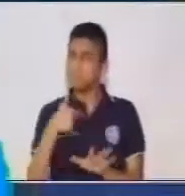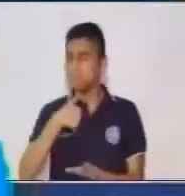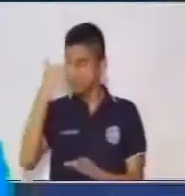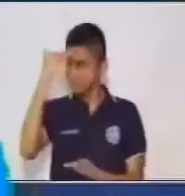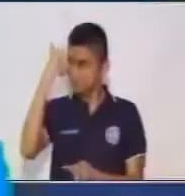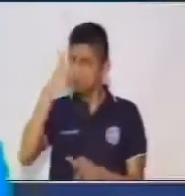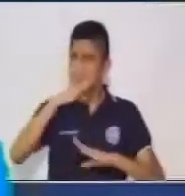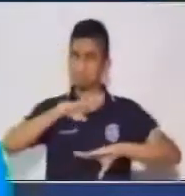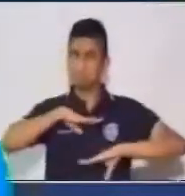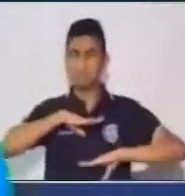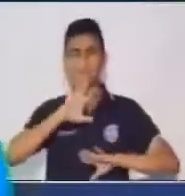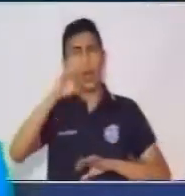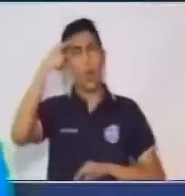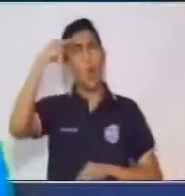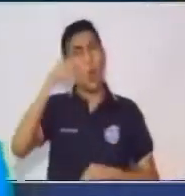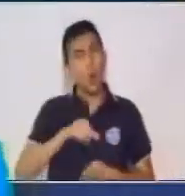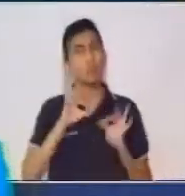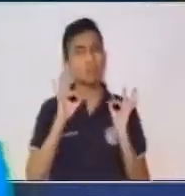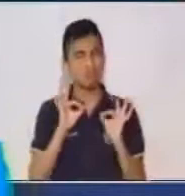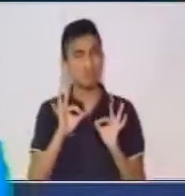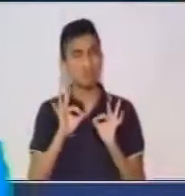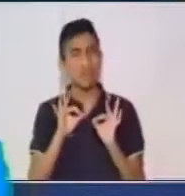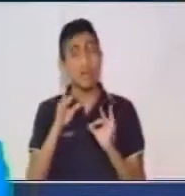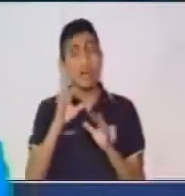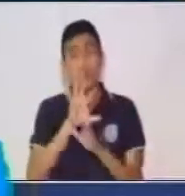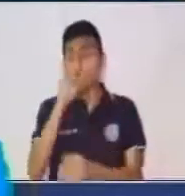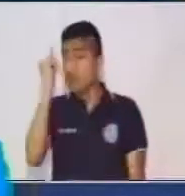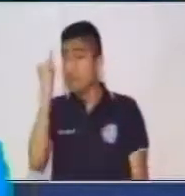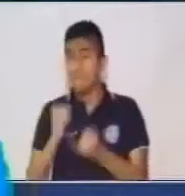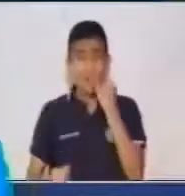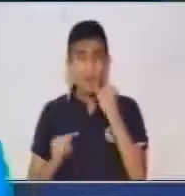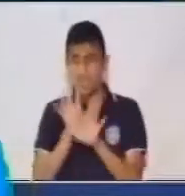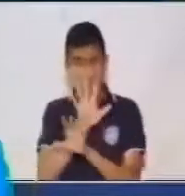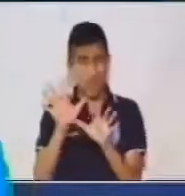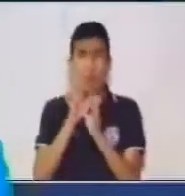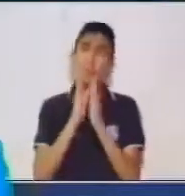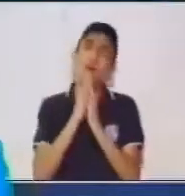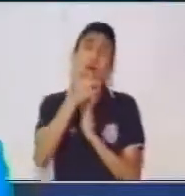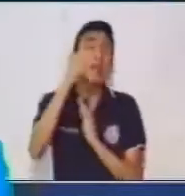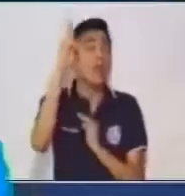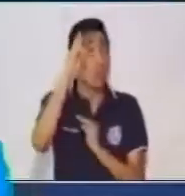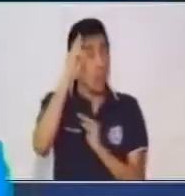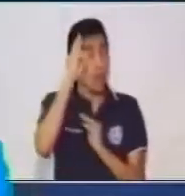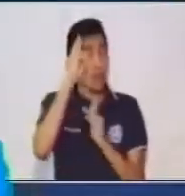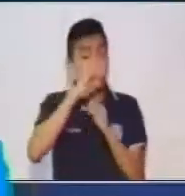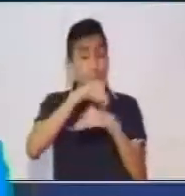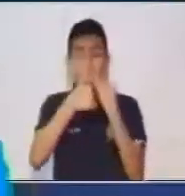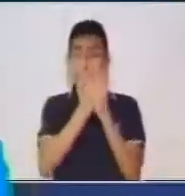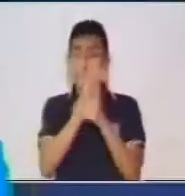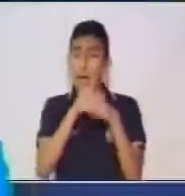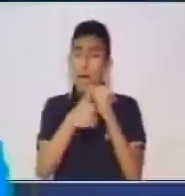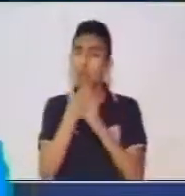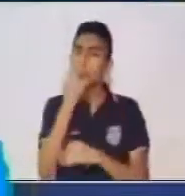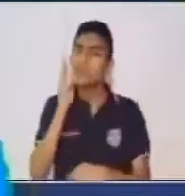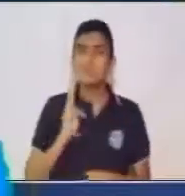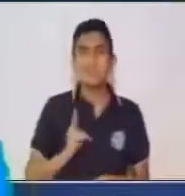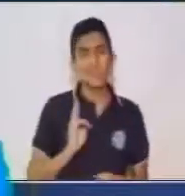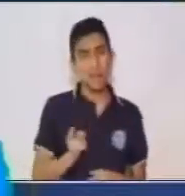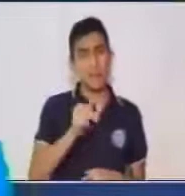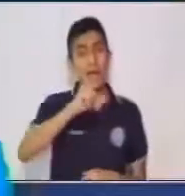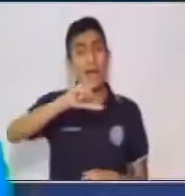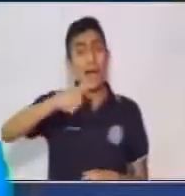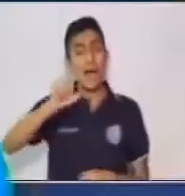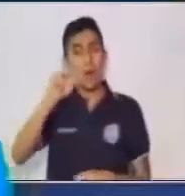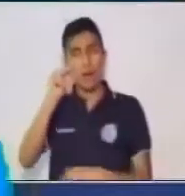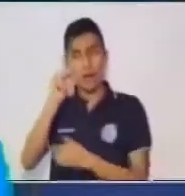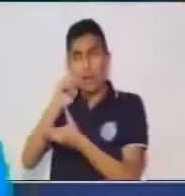mucho el día de hoy. Para finalizar, recuerden lavarse las manos constantemente con agua y